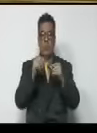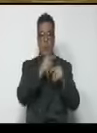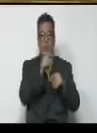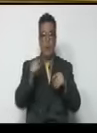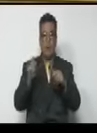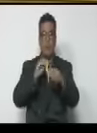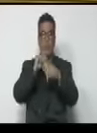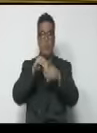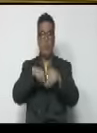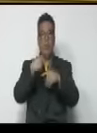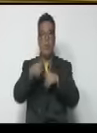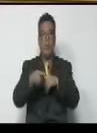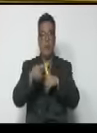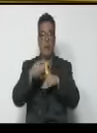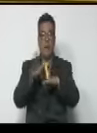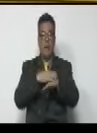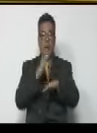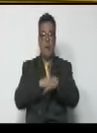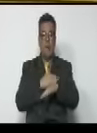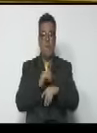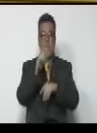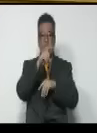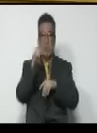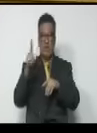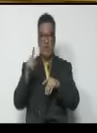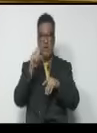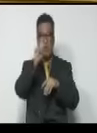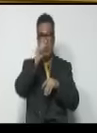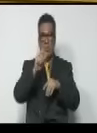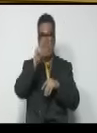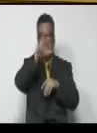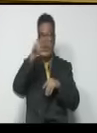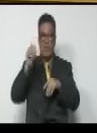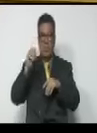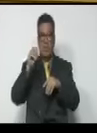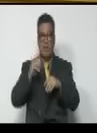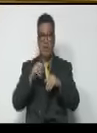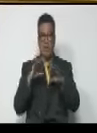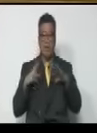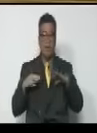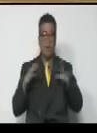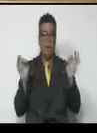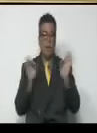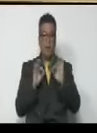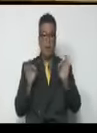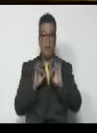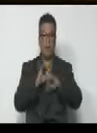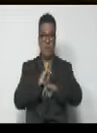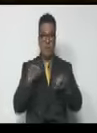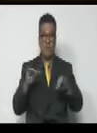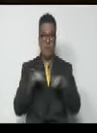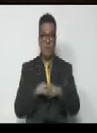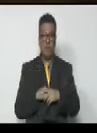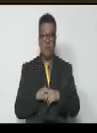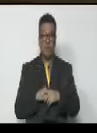todos convocados para el próximo día, jueves a las 11:30 de la mañana. Se acabaron las vacaciones, diputadas y diputados.